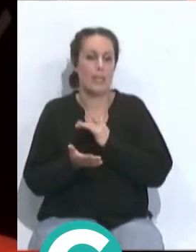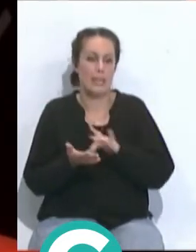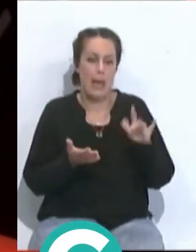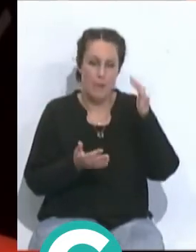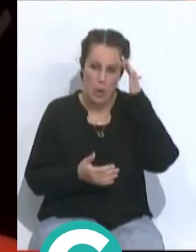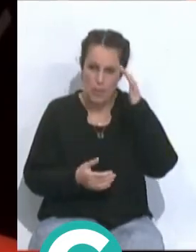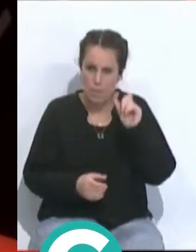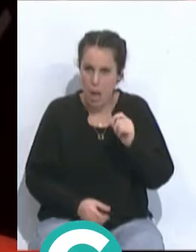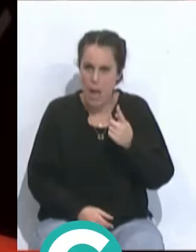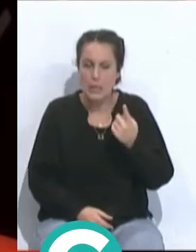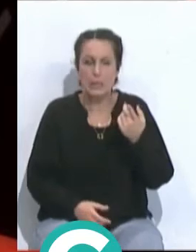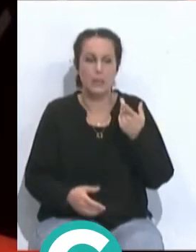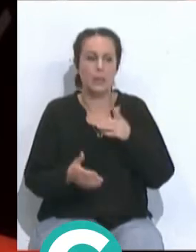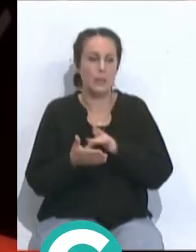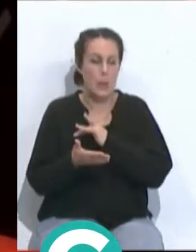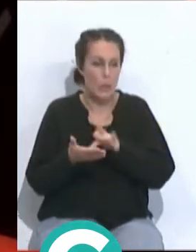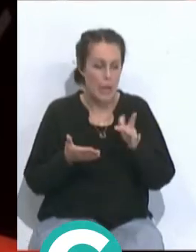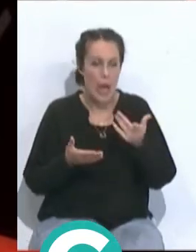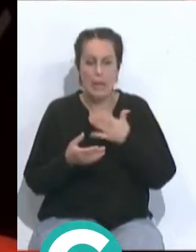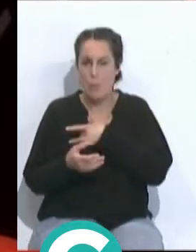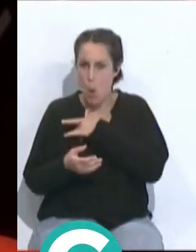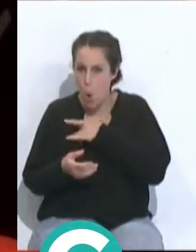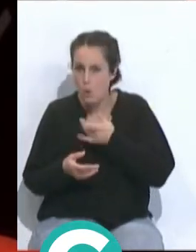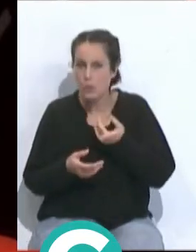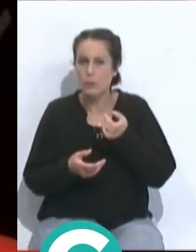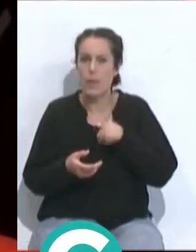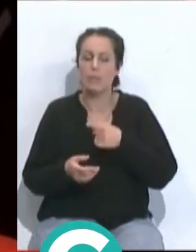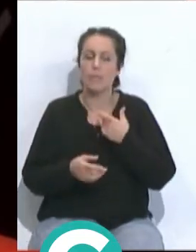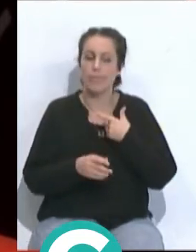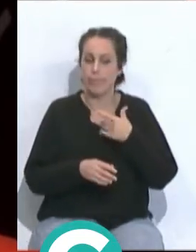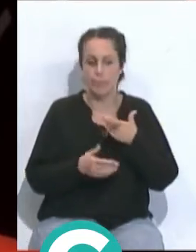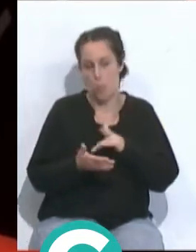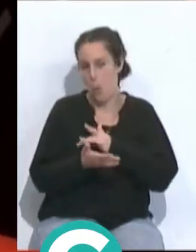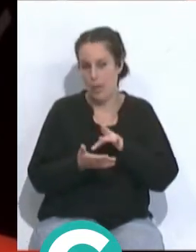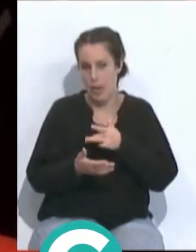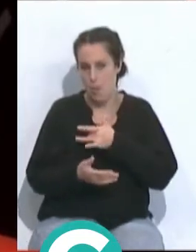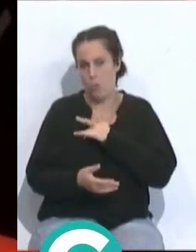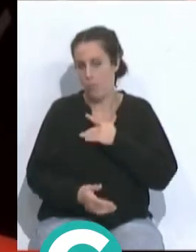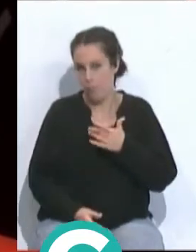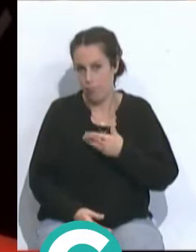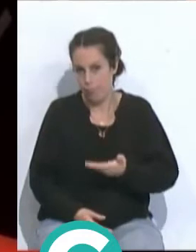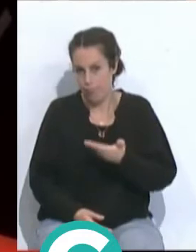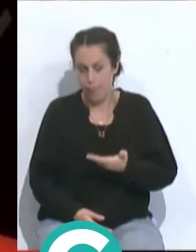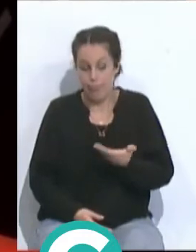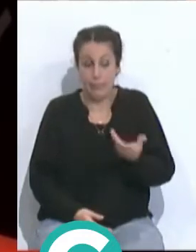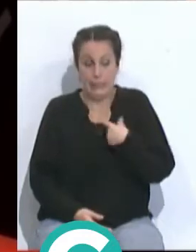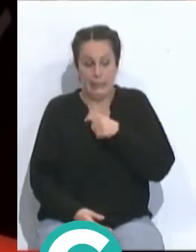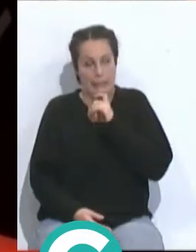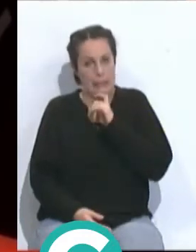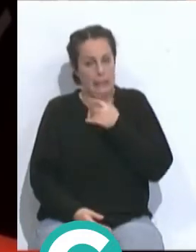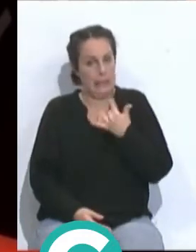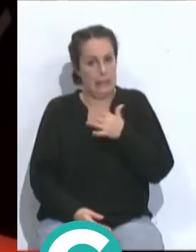más filosófica, ¿no? Abarca la poesía del amor también. Es un gran poeta del amor. Entonces, es muy complicado